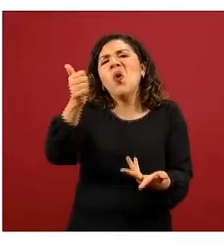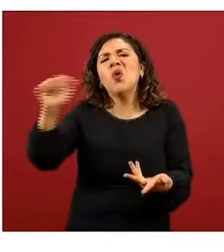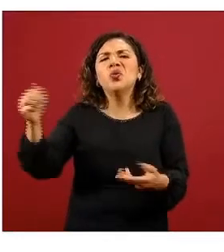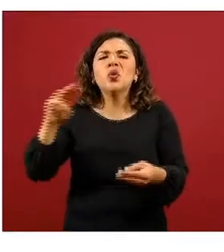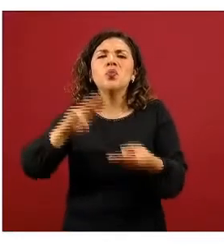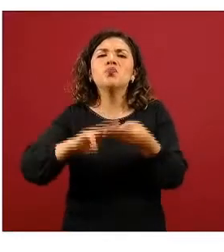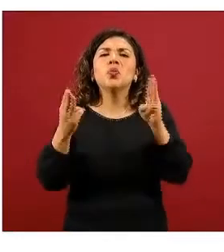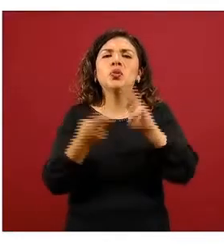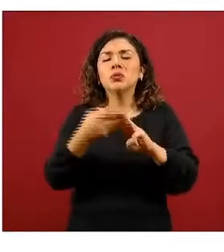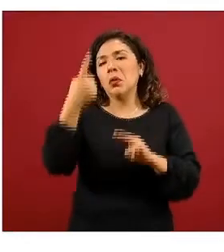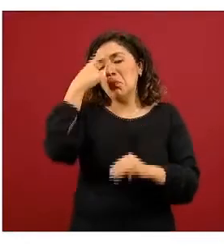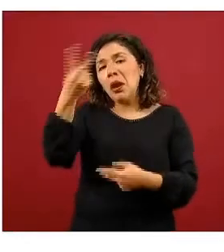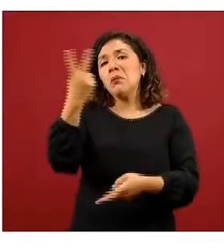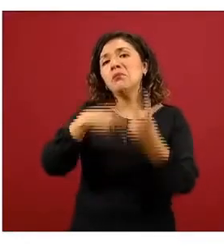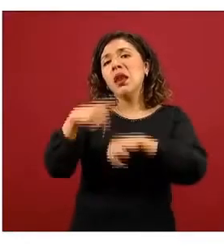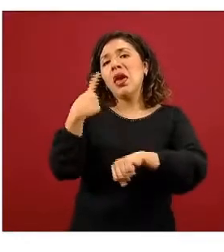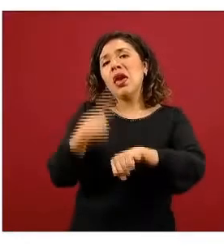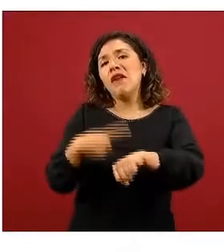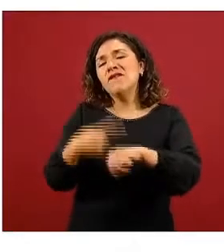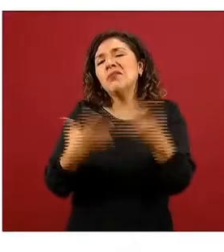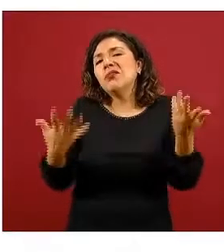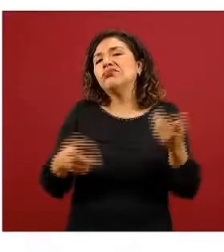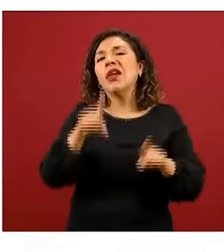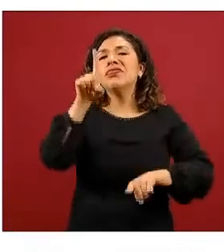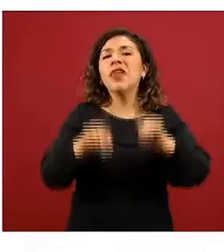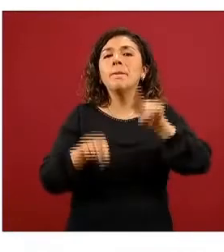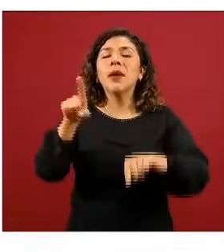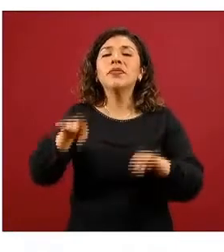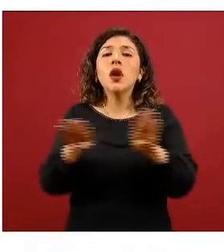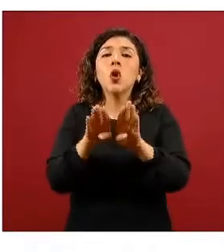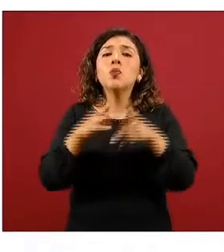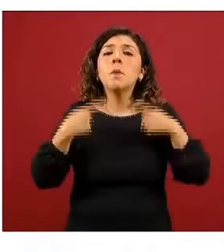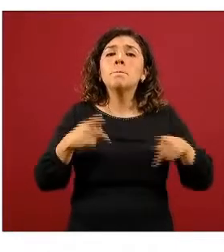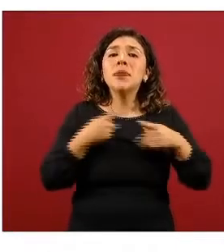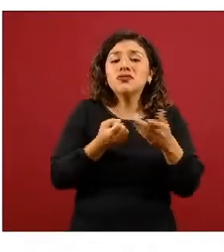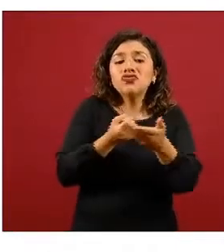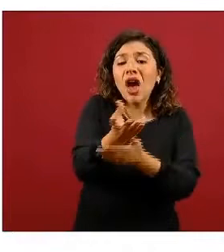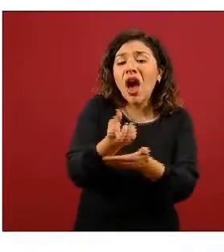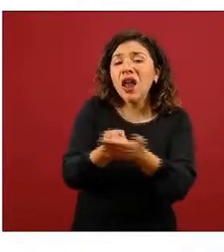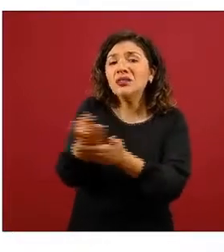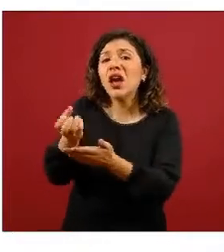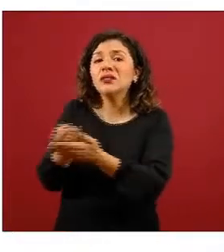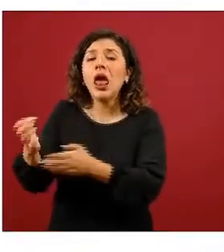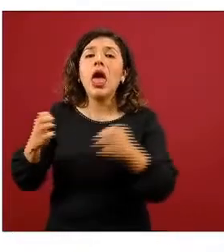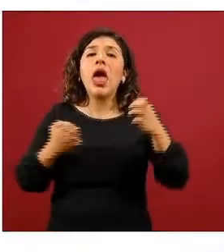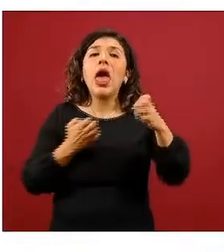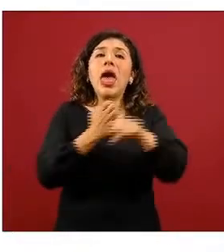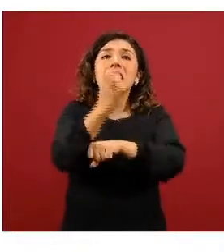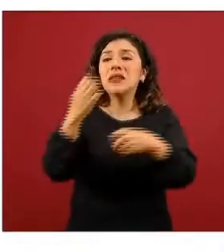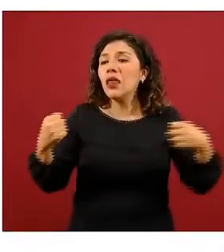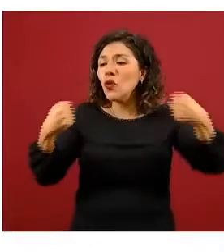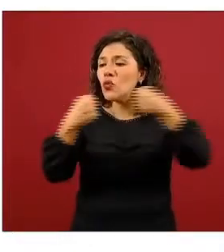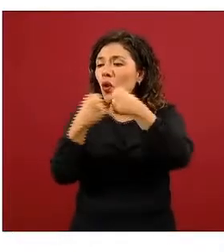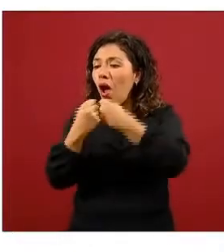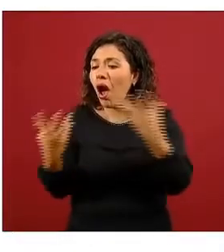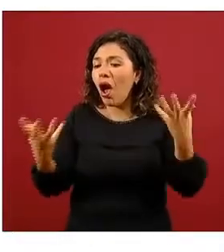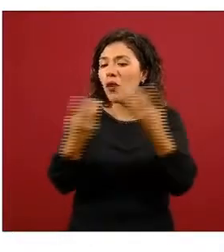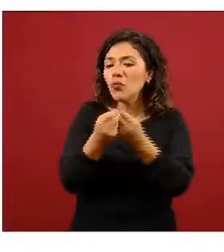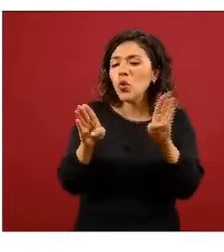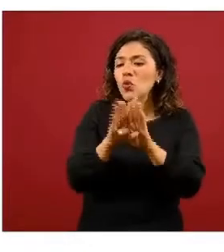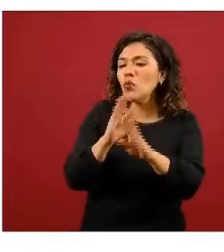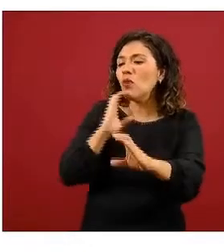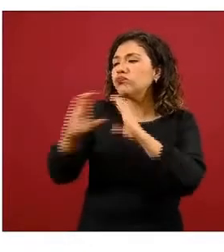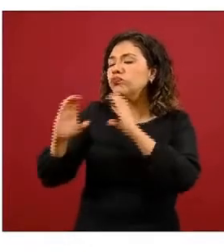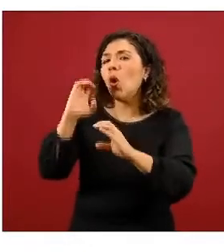lleva a que se presenten casos. Esto depende mucho de la movilidad de las personas entre estados y esta a su vez de las